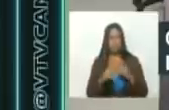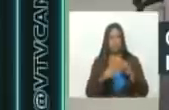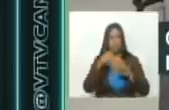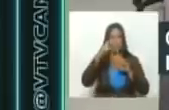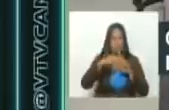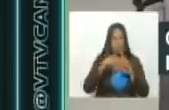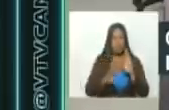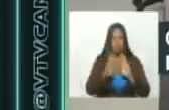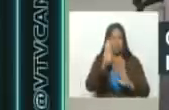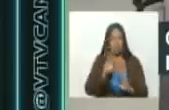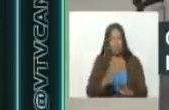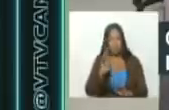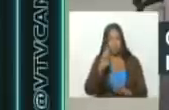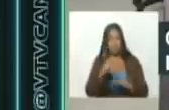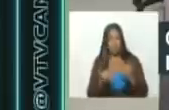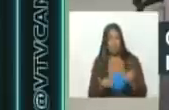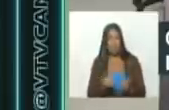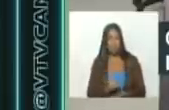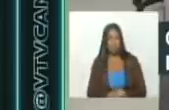aumento